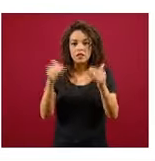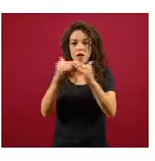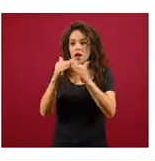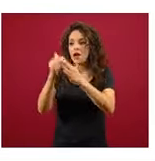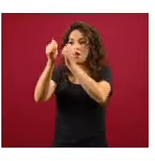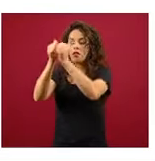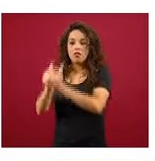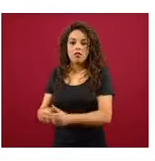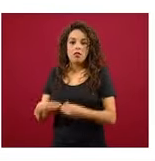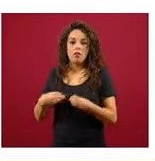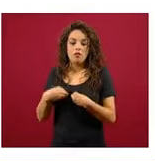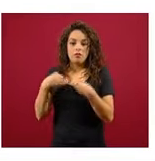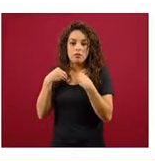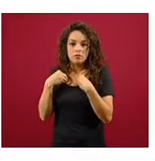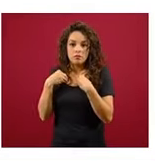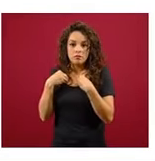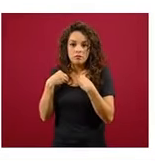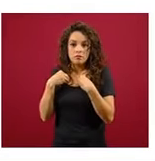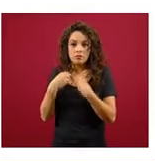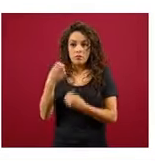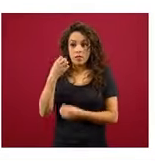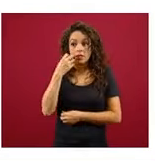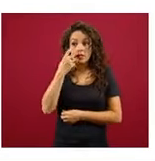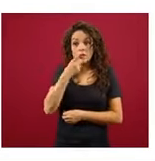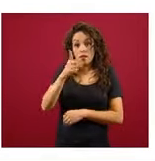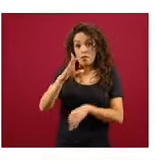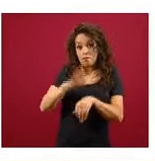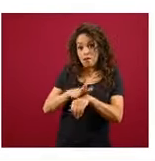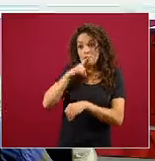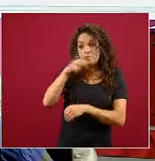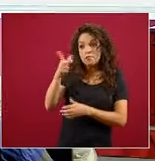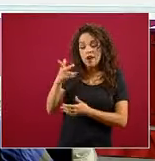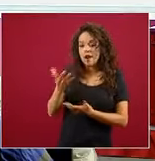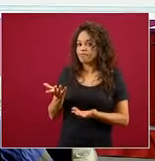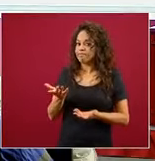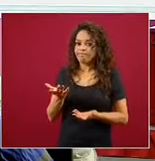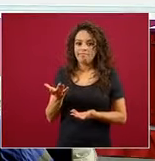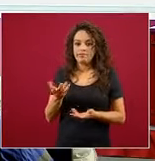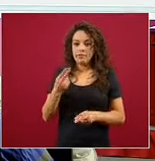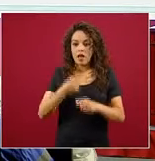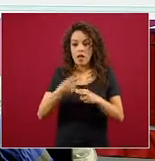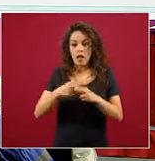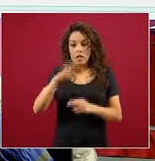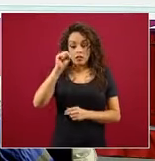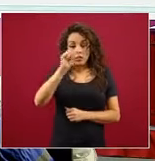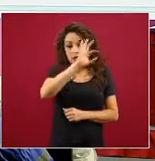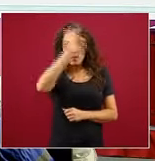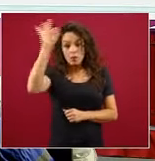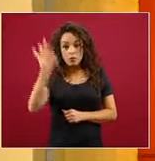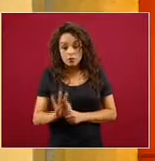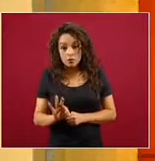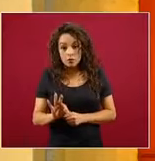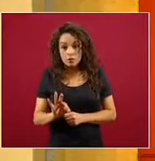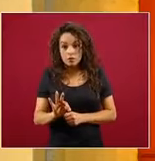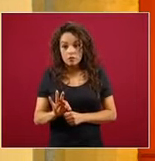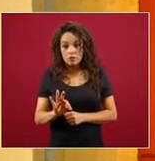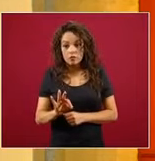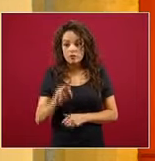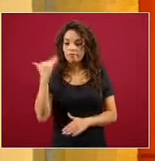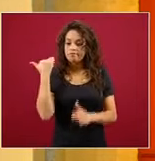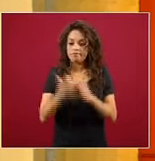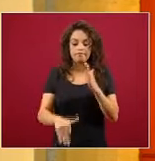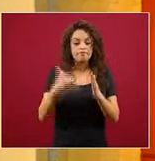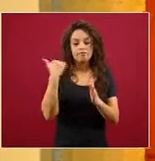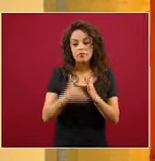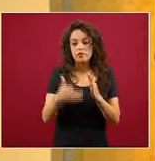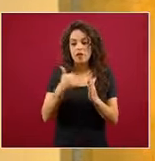no quiere decir que estén en buenas condiciones, ya lo he dicho antes, hasta el 60% carecen del